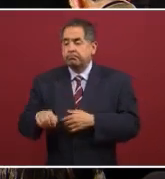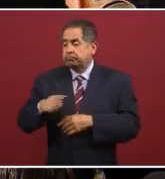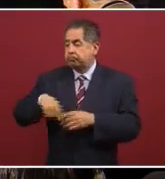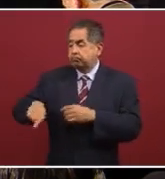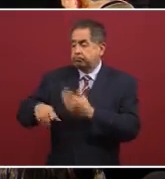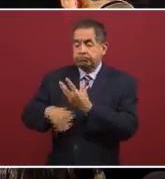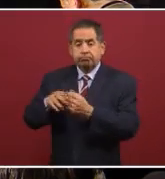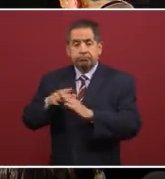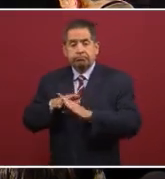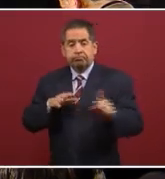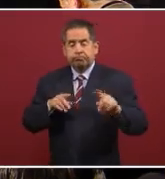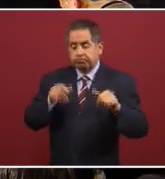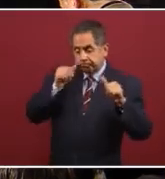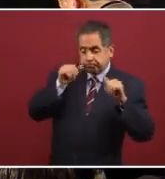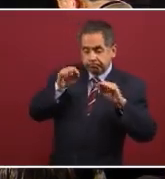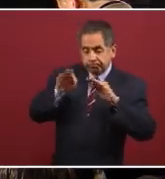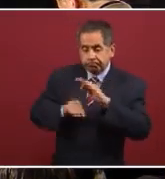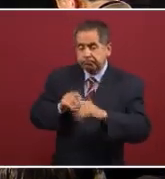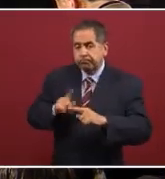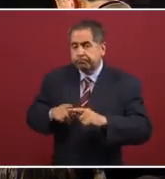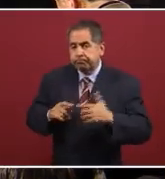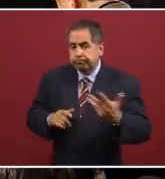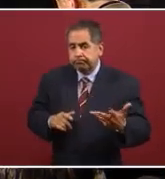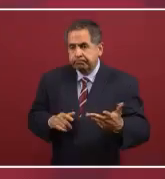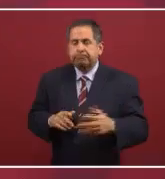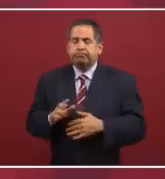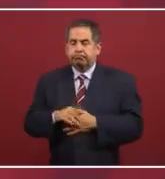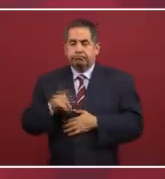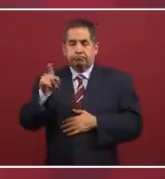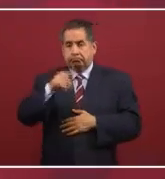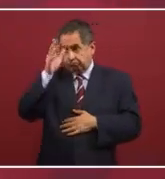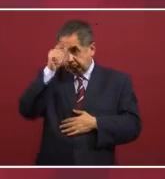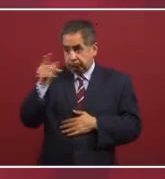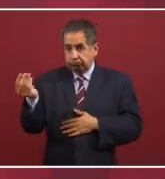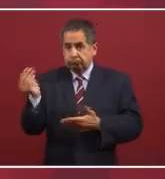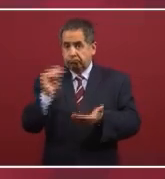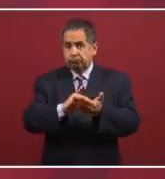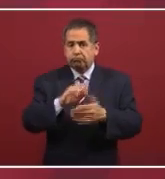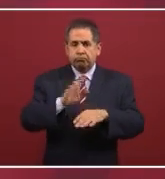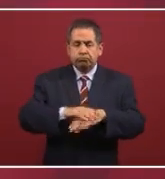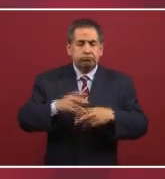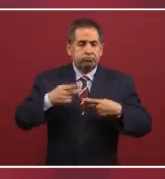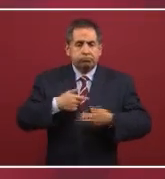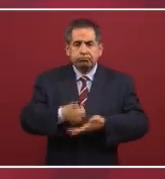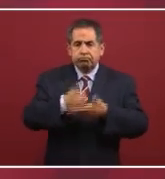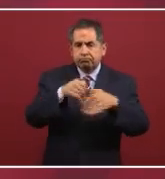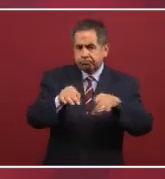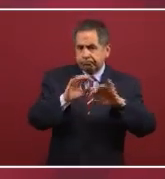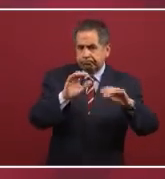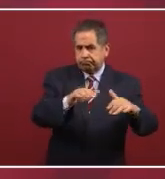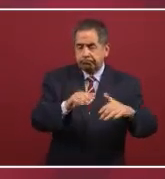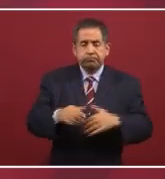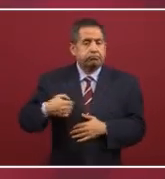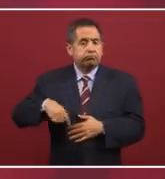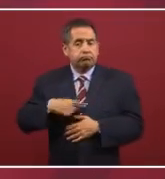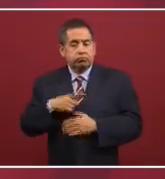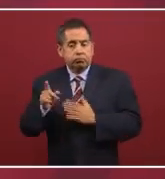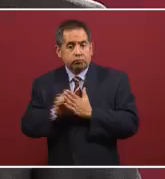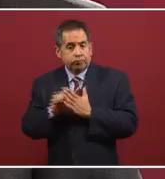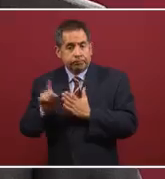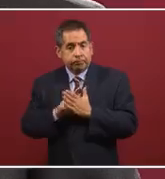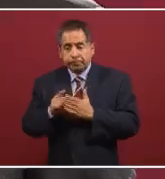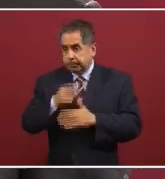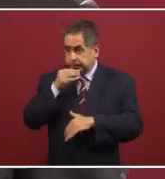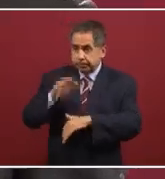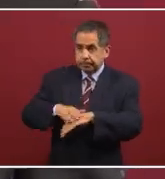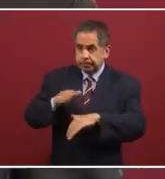Entonces, se acordó que aumentarían el personal y estaremos presentando mensualmente cómo evoluciona este acuerdo a partir